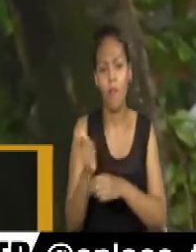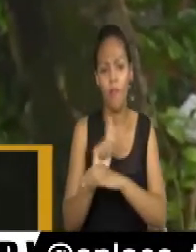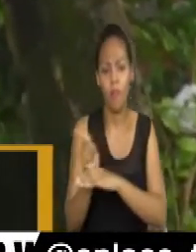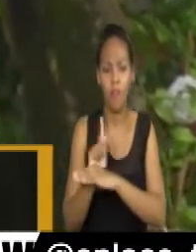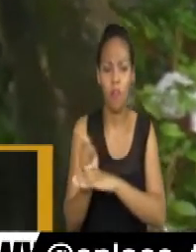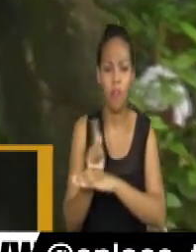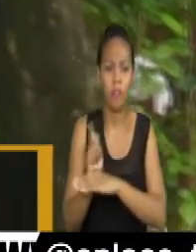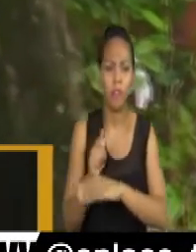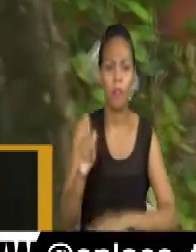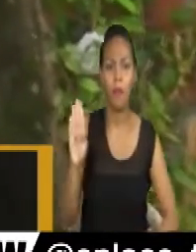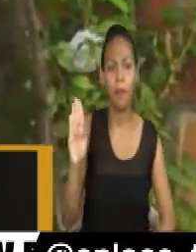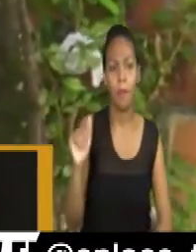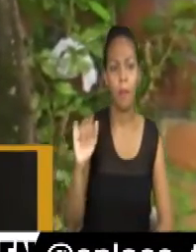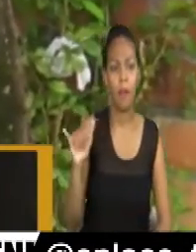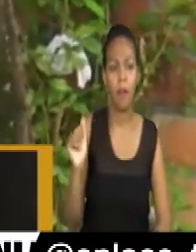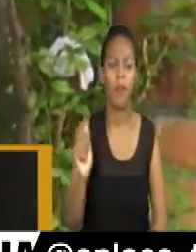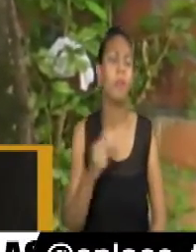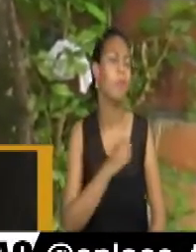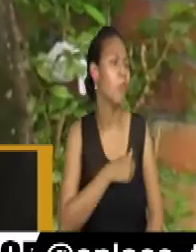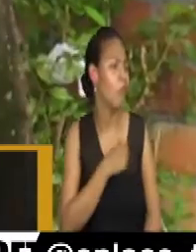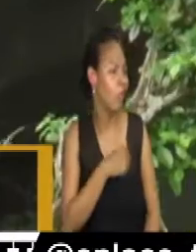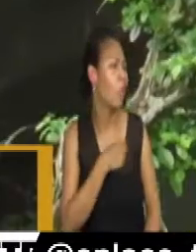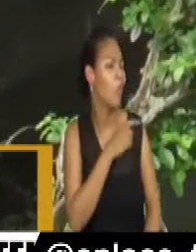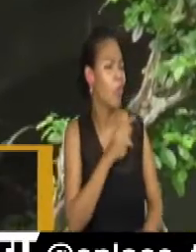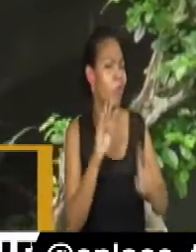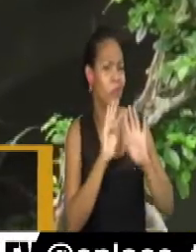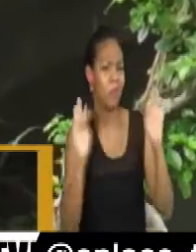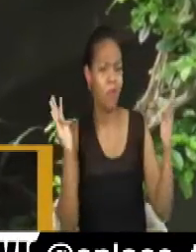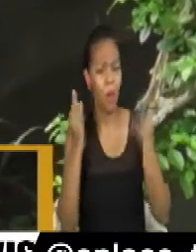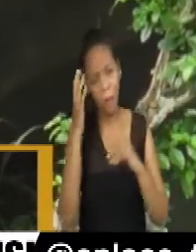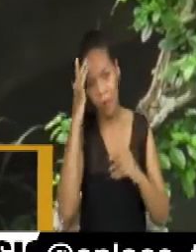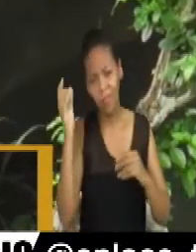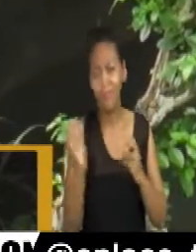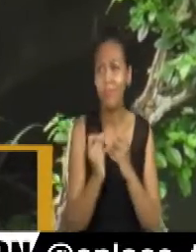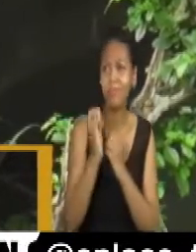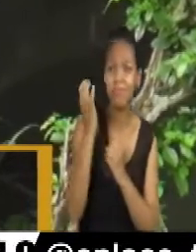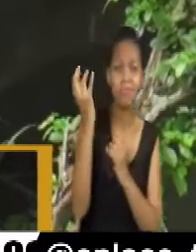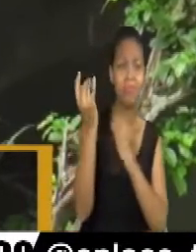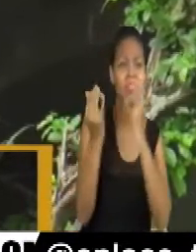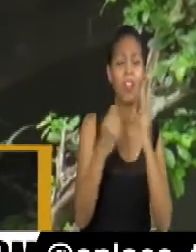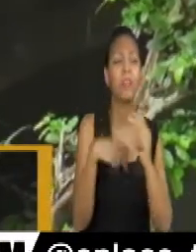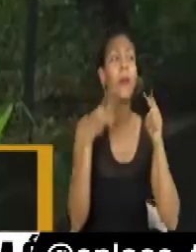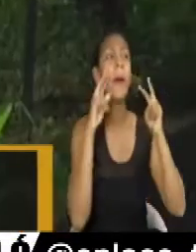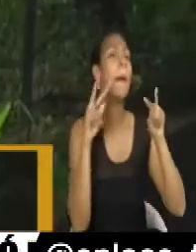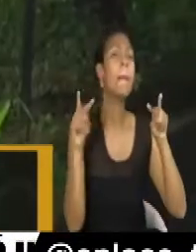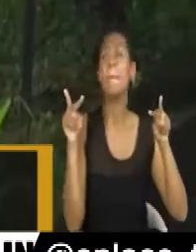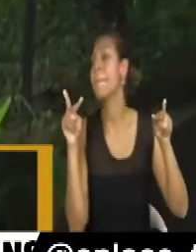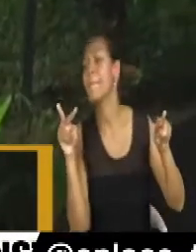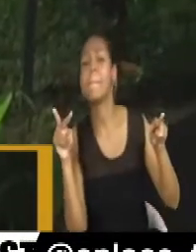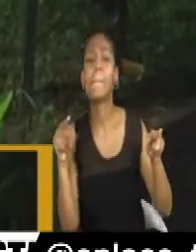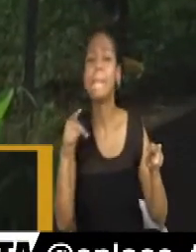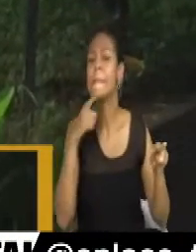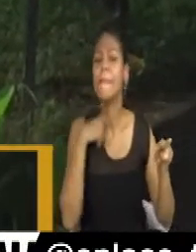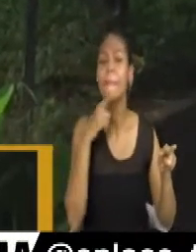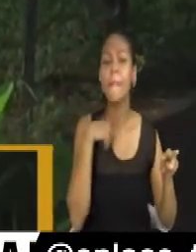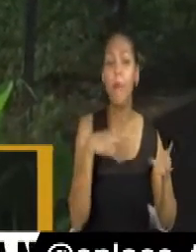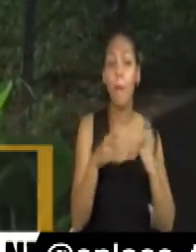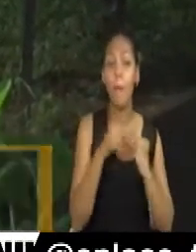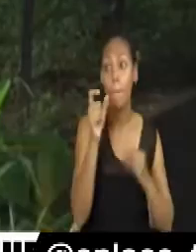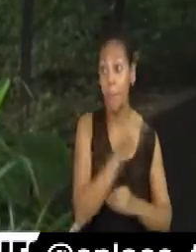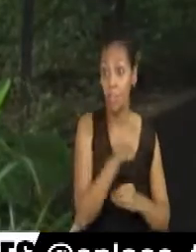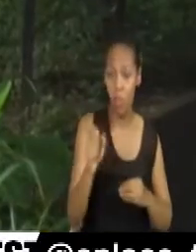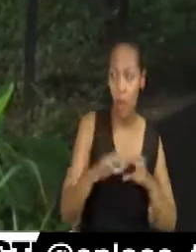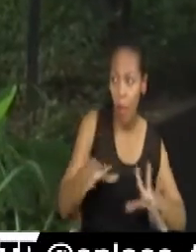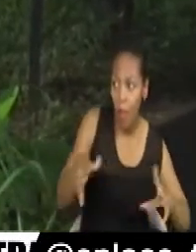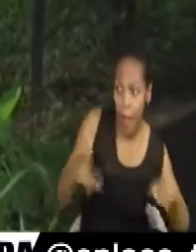piden encerramiento del mismo, ya que la maleza que hay también en la zona impide la visibilidad y ayuda a que los ladrones se